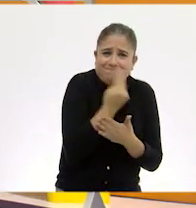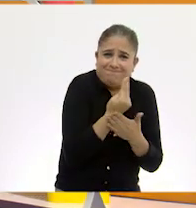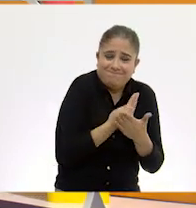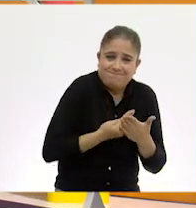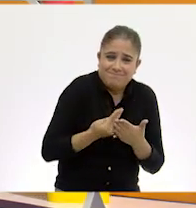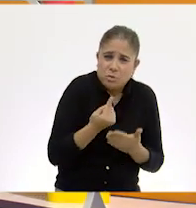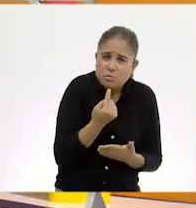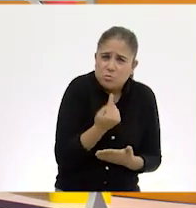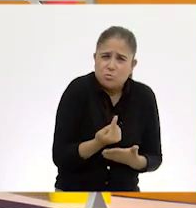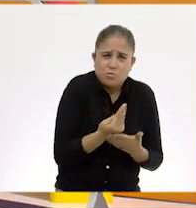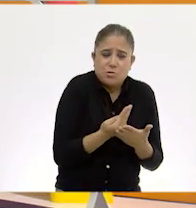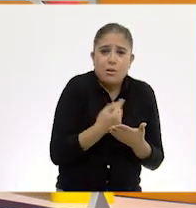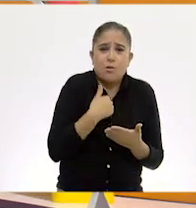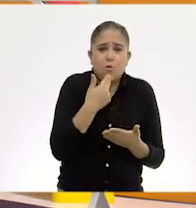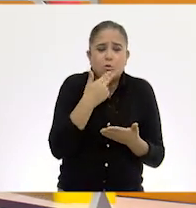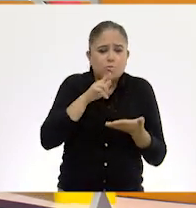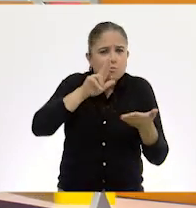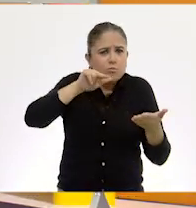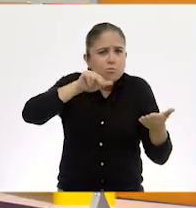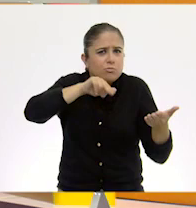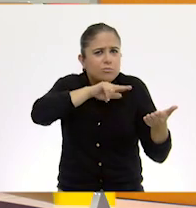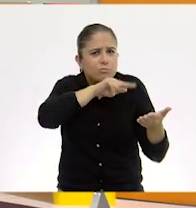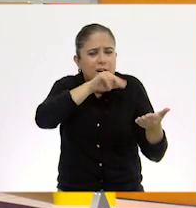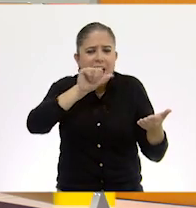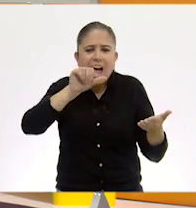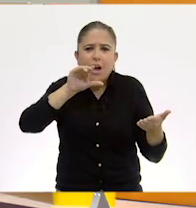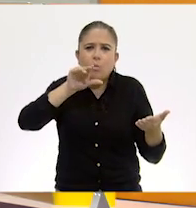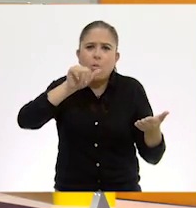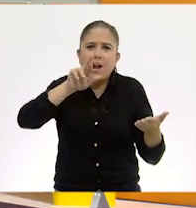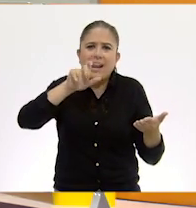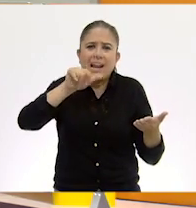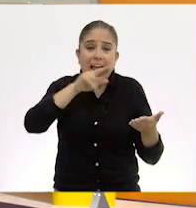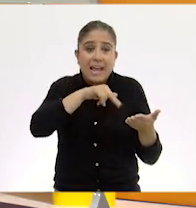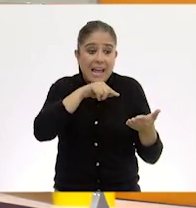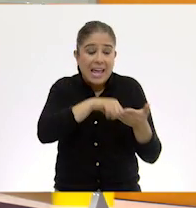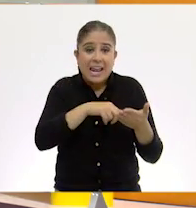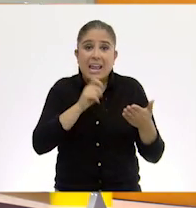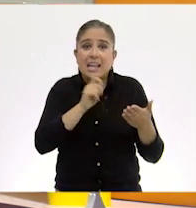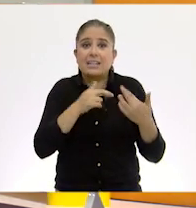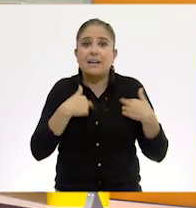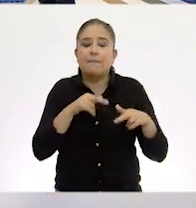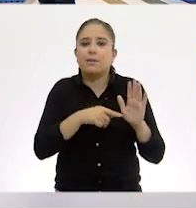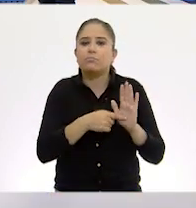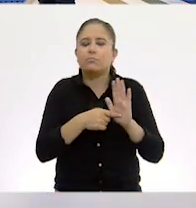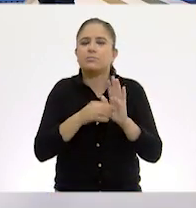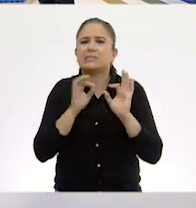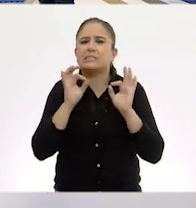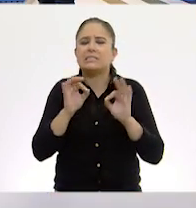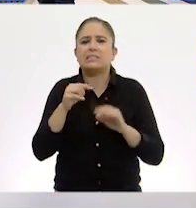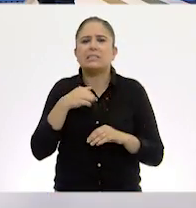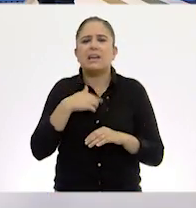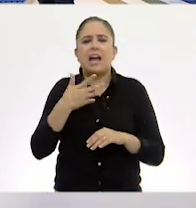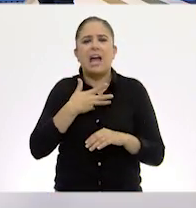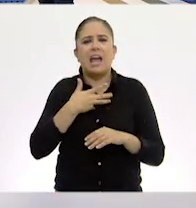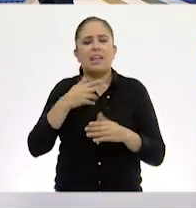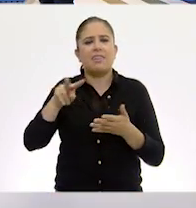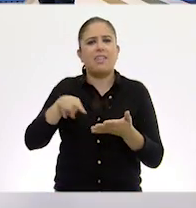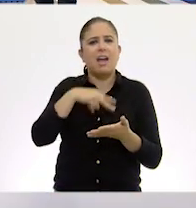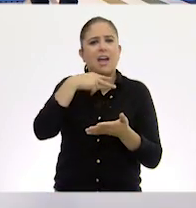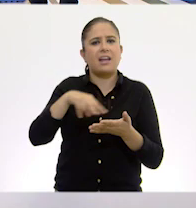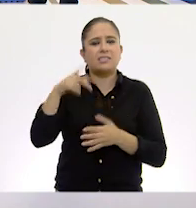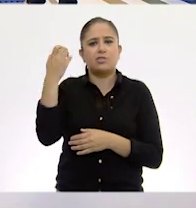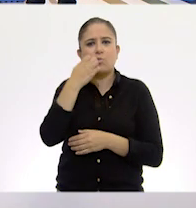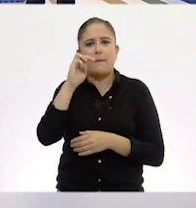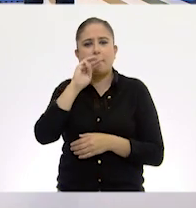y utilicé acuarela. Y representa un momento muy significativo porque cuando era niño mi mamá tenía una academia de danza